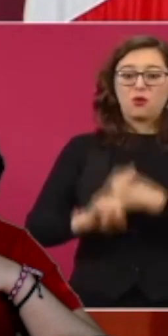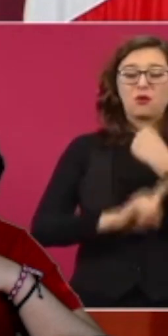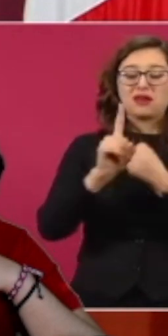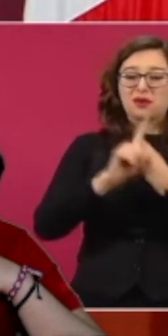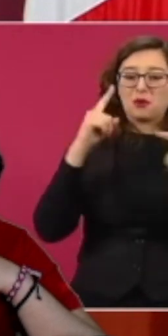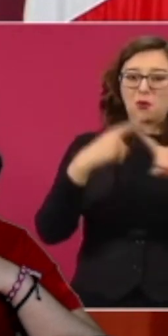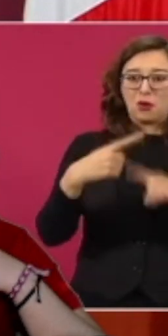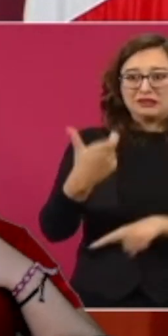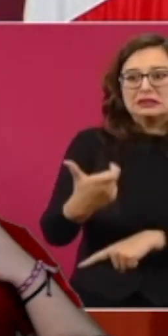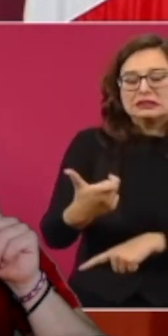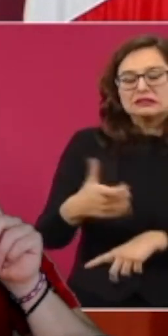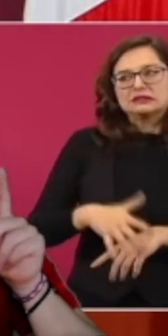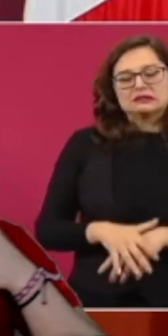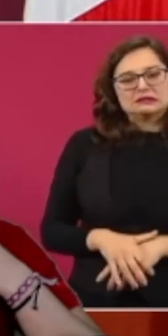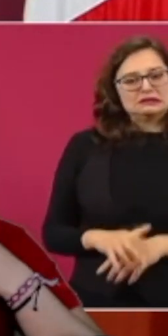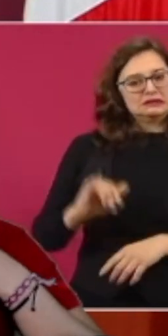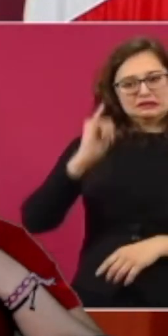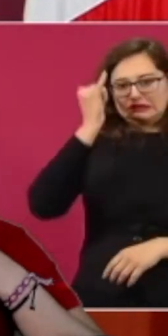y se ven muy mal.